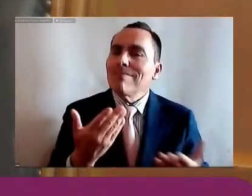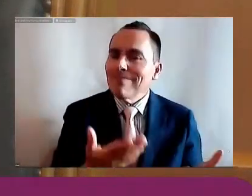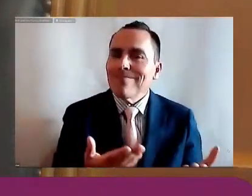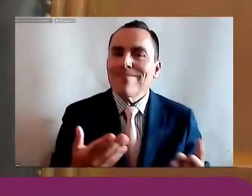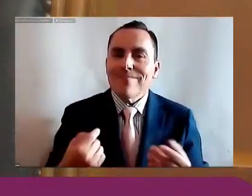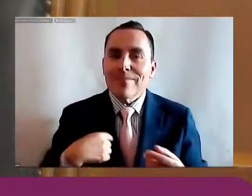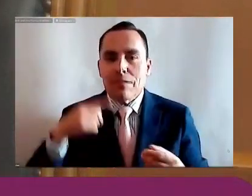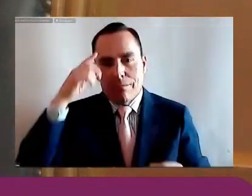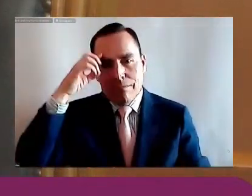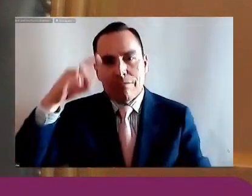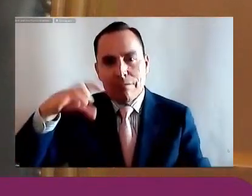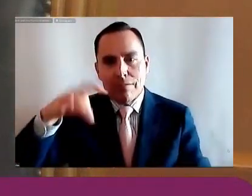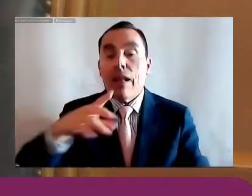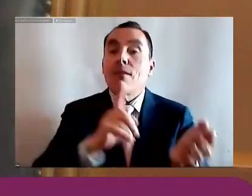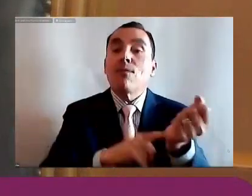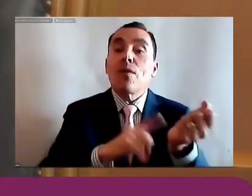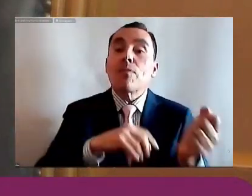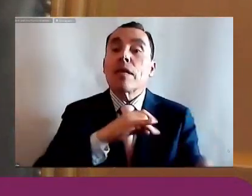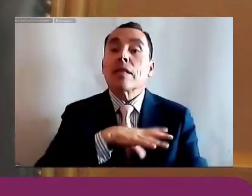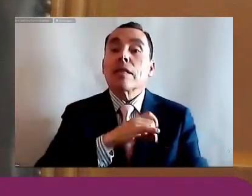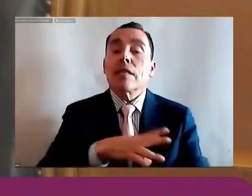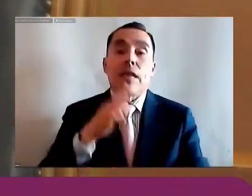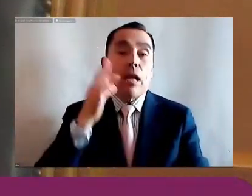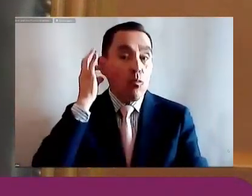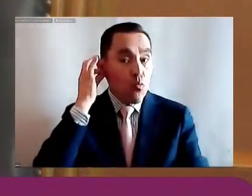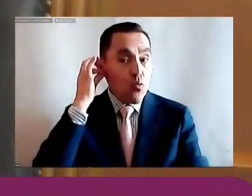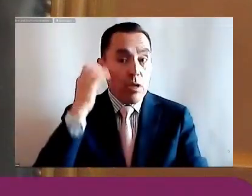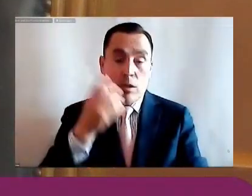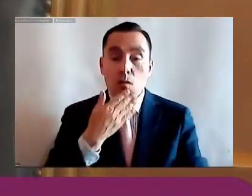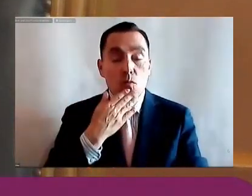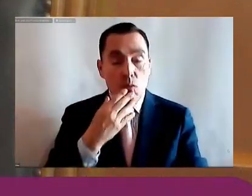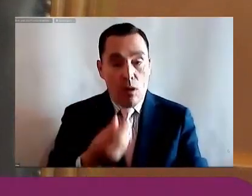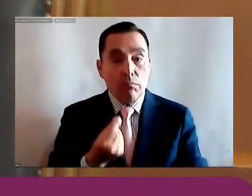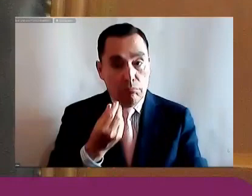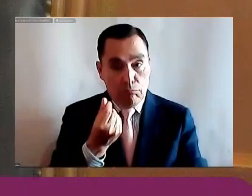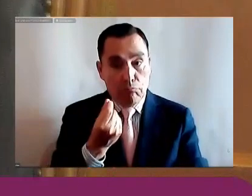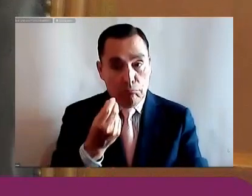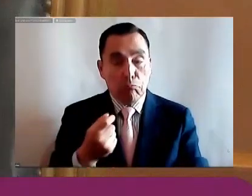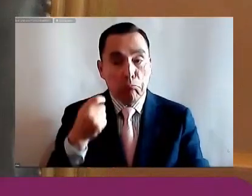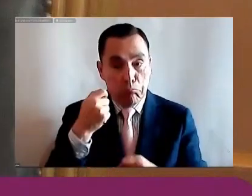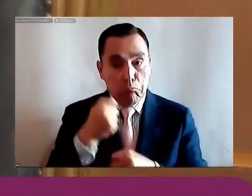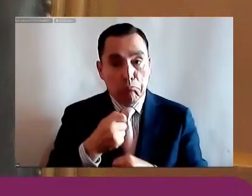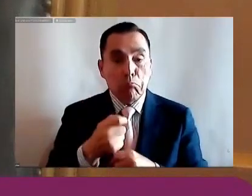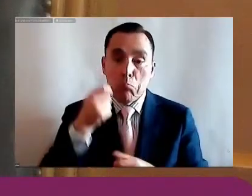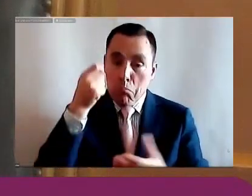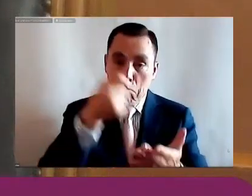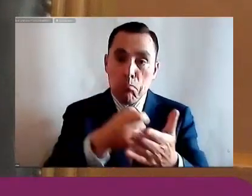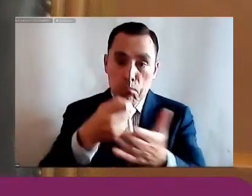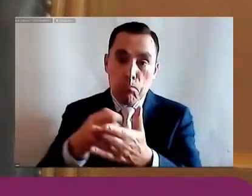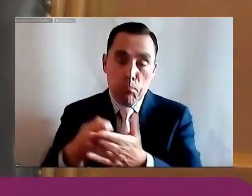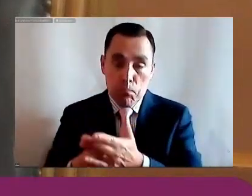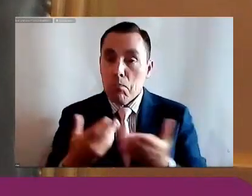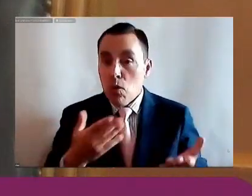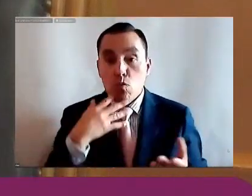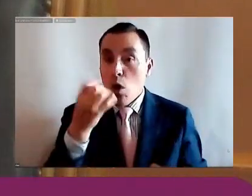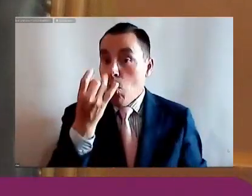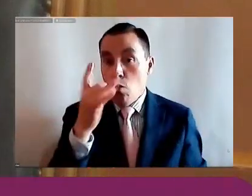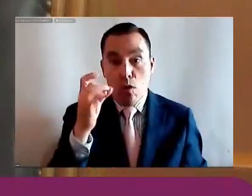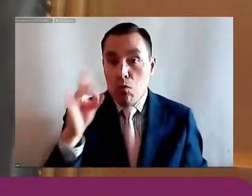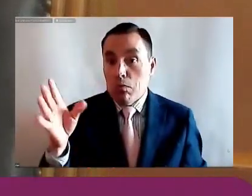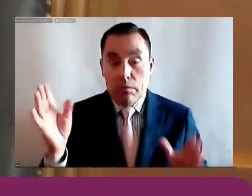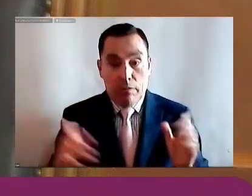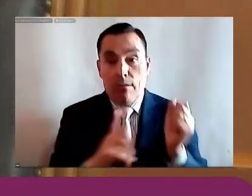que en las familias chilenas las mujeres son proveedoras, que muchas veces pueden ser la proveedora principal, pueden ser la proveedora única. Entonces